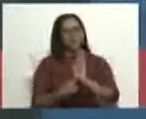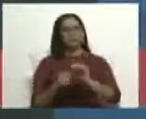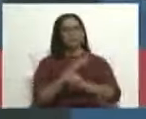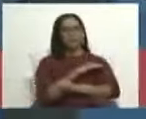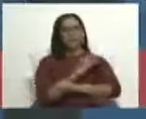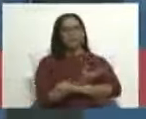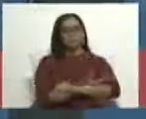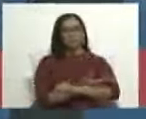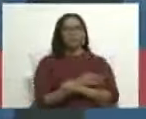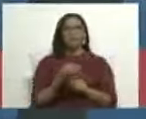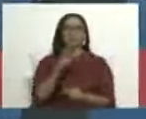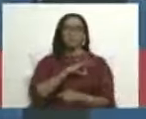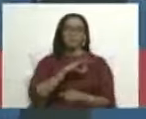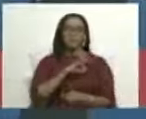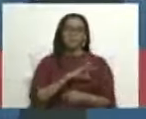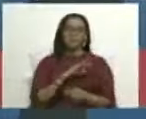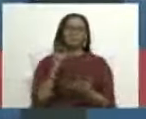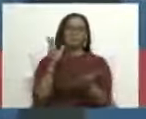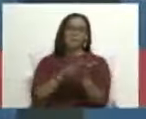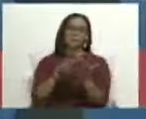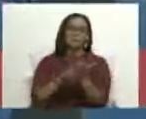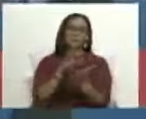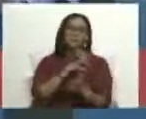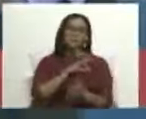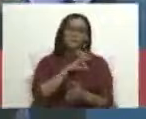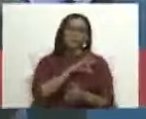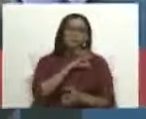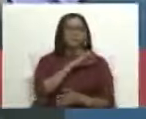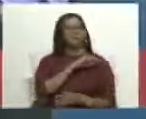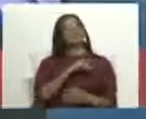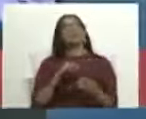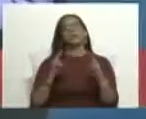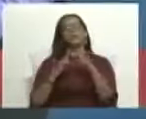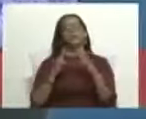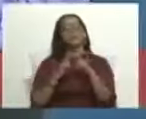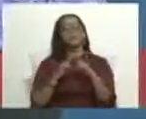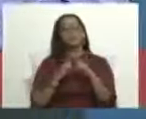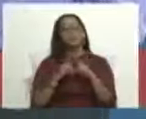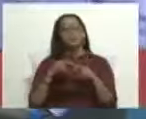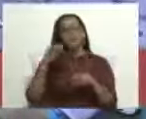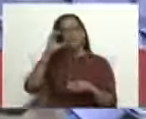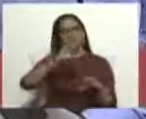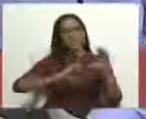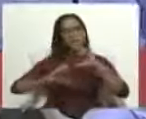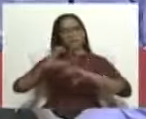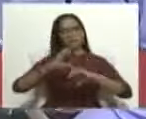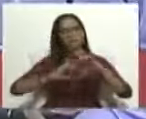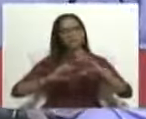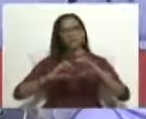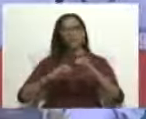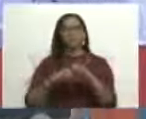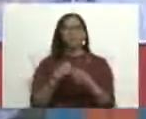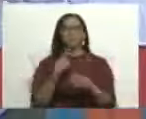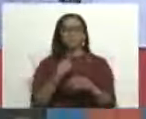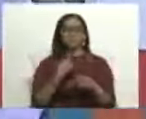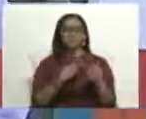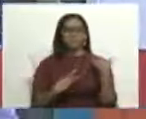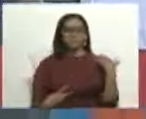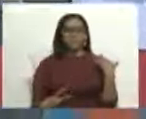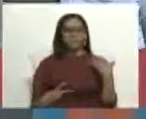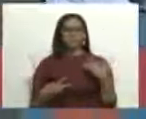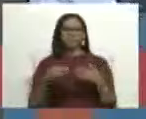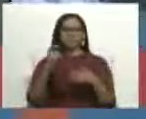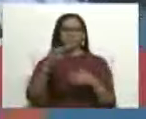la socialización y la aprobación social del conocimiento científico. Lo decía la vicepresidenta sectorial